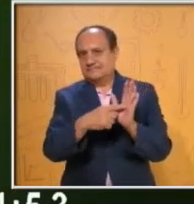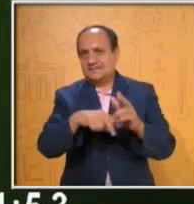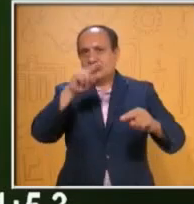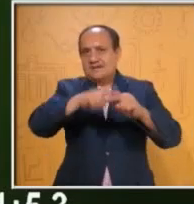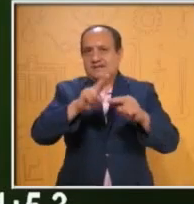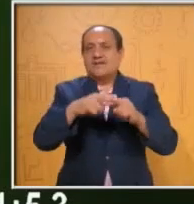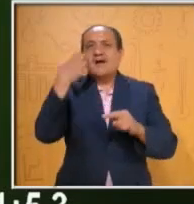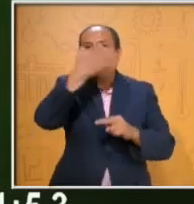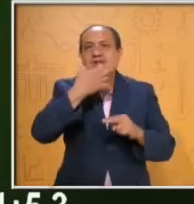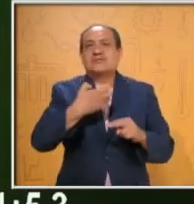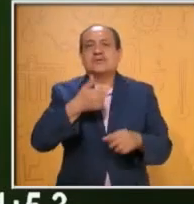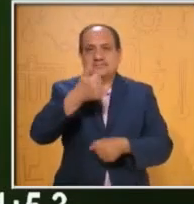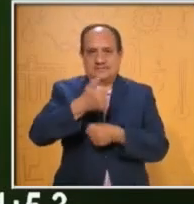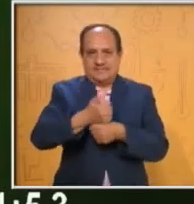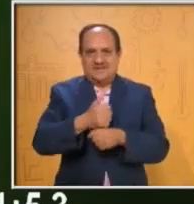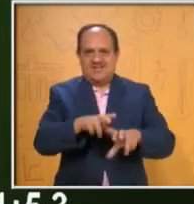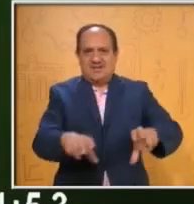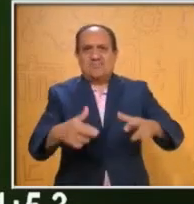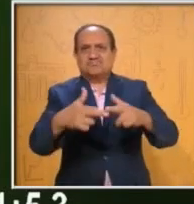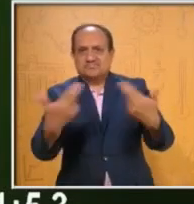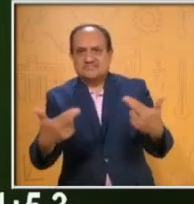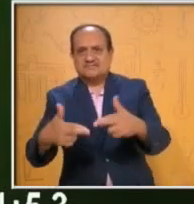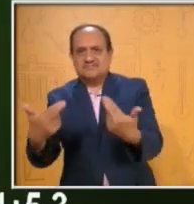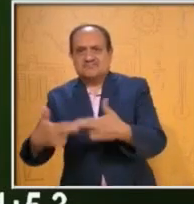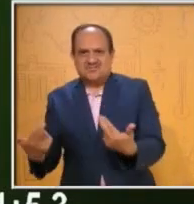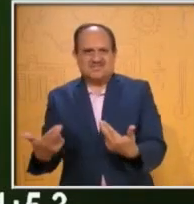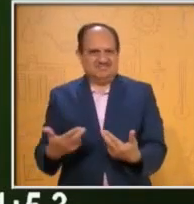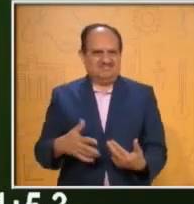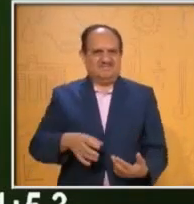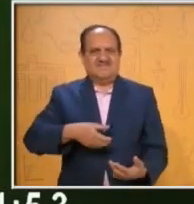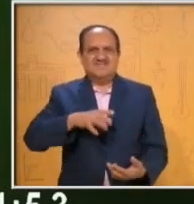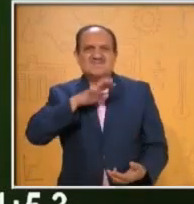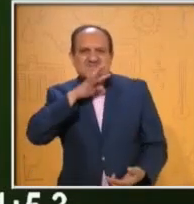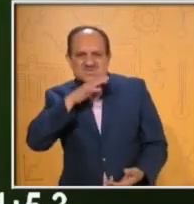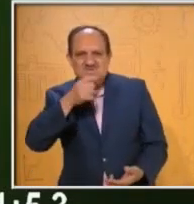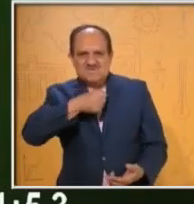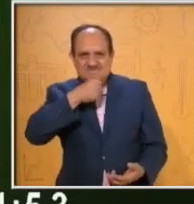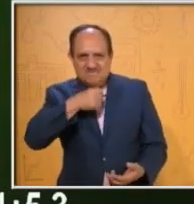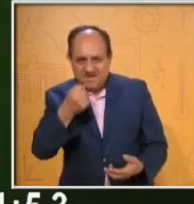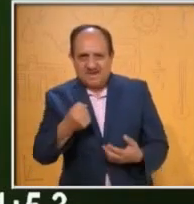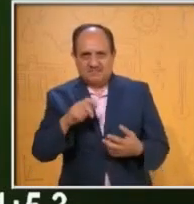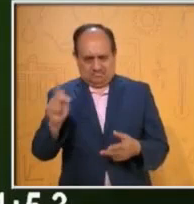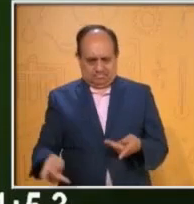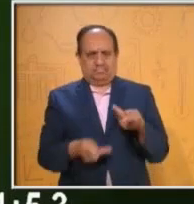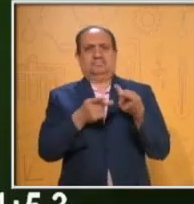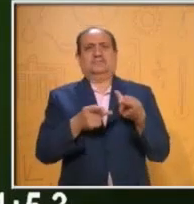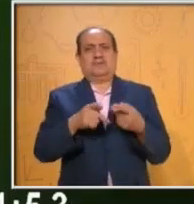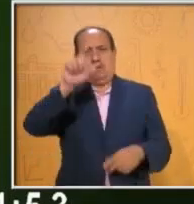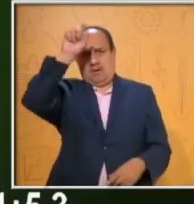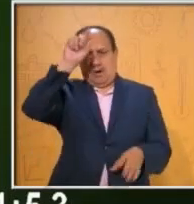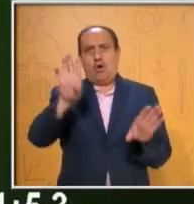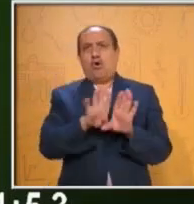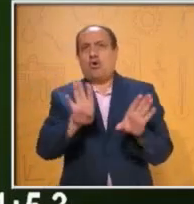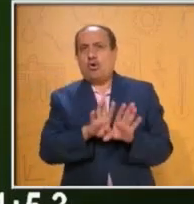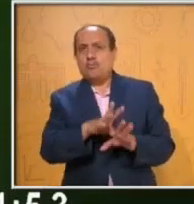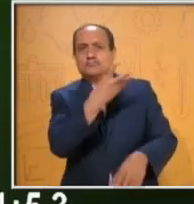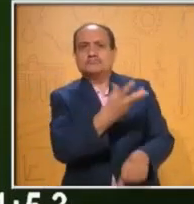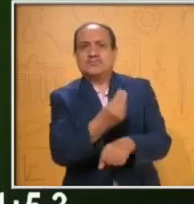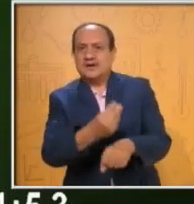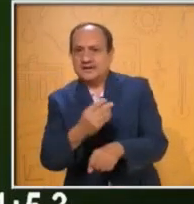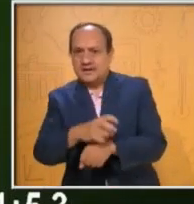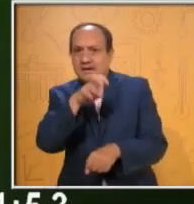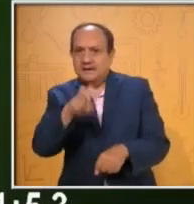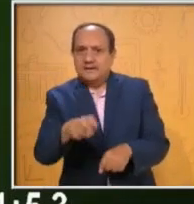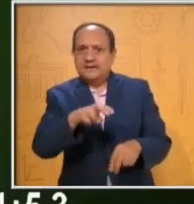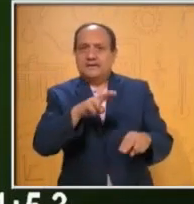de una escuela primaria están rotas y en mal estado. La pregunta es, ¿cómo podemos darle solución